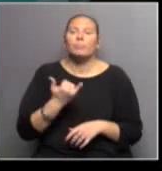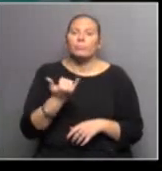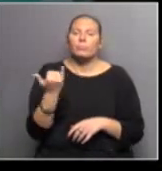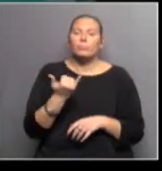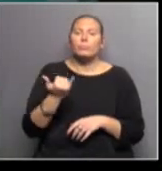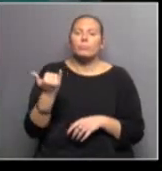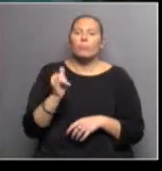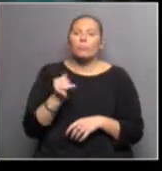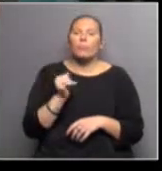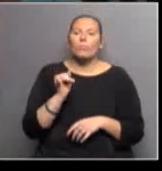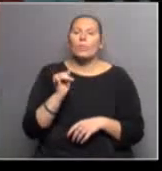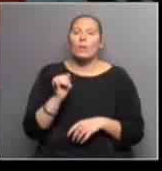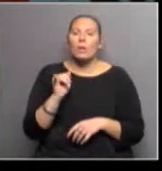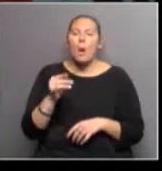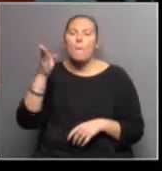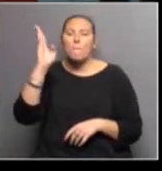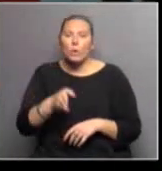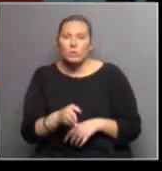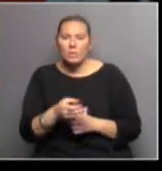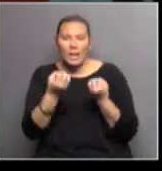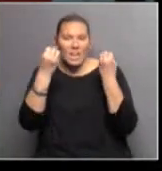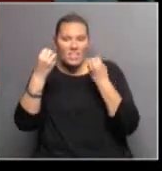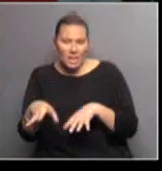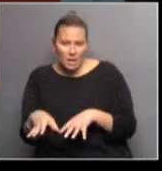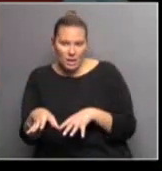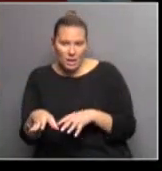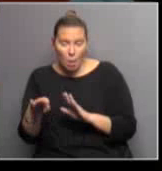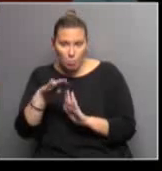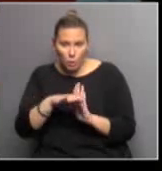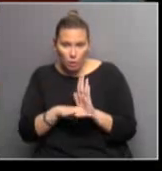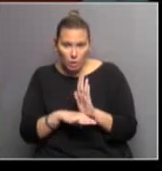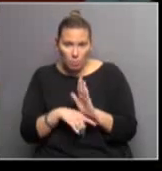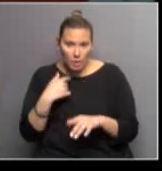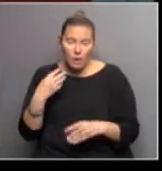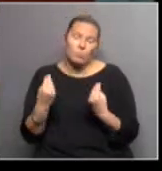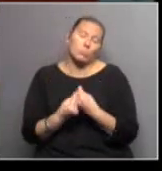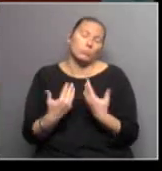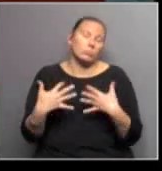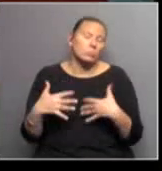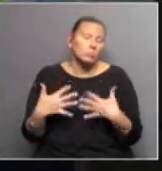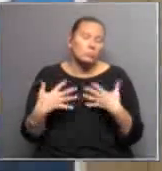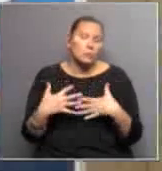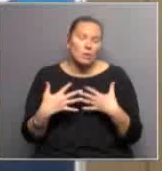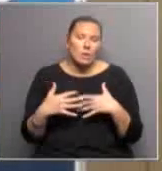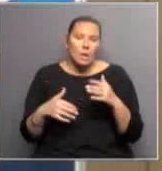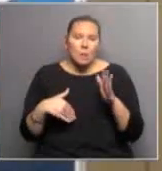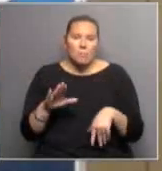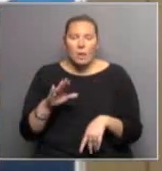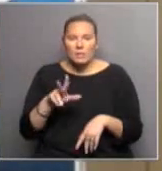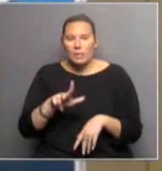Exactamente. El porcentaje de deserción del programa es alto, ¿sí? Es más de